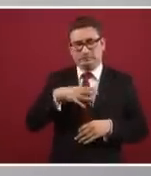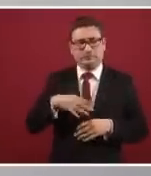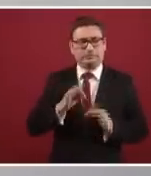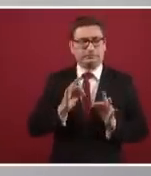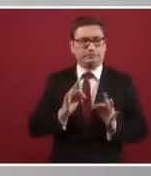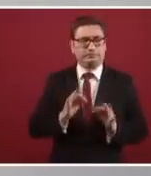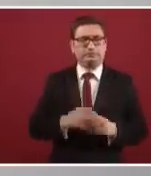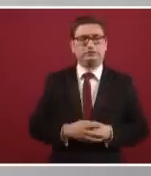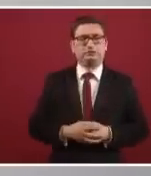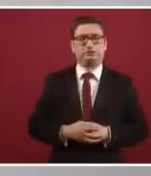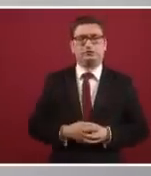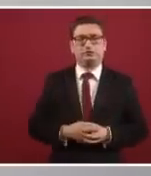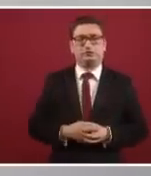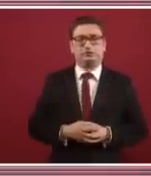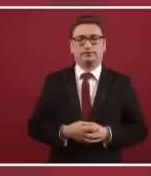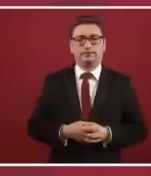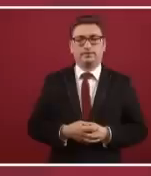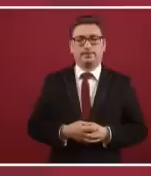Yo